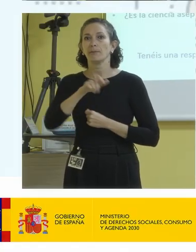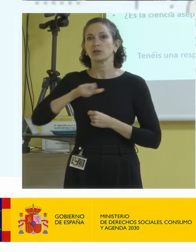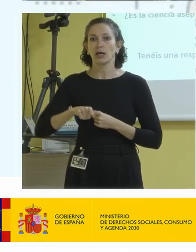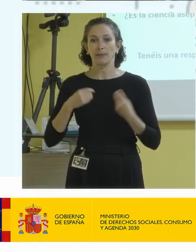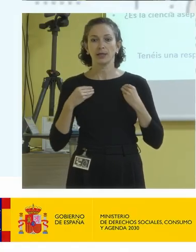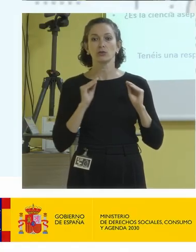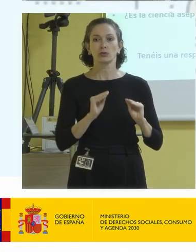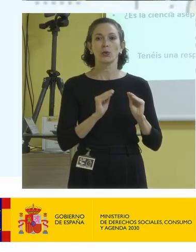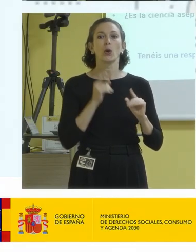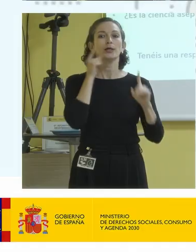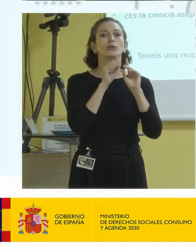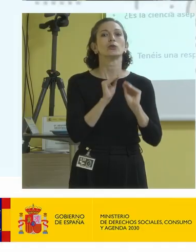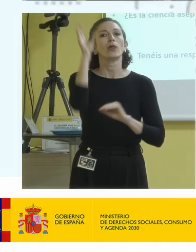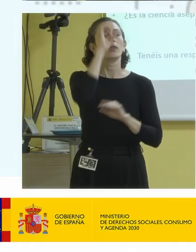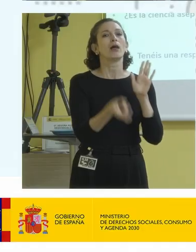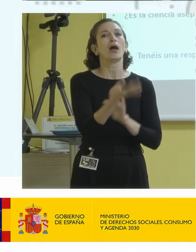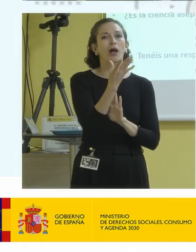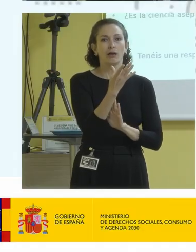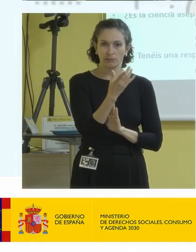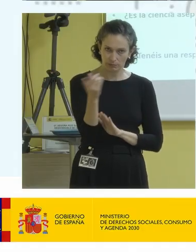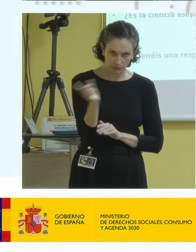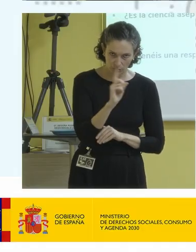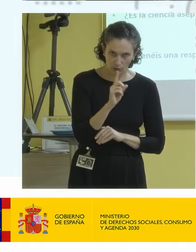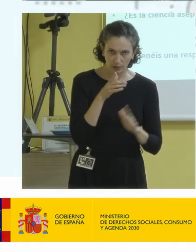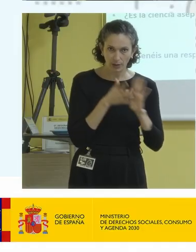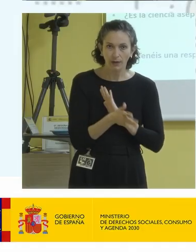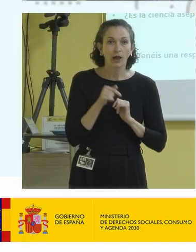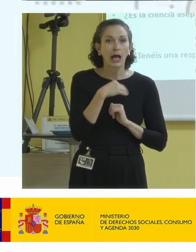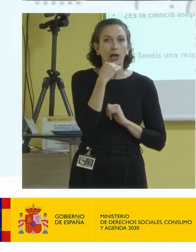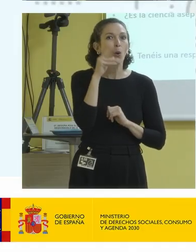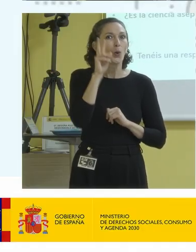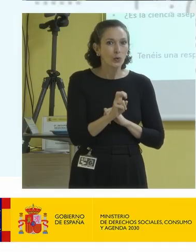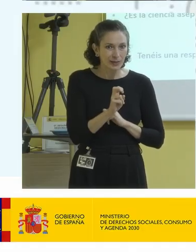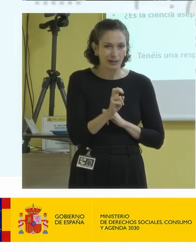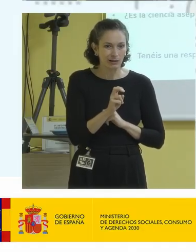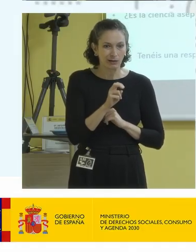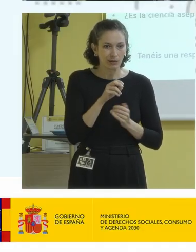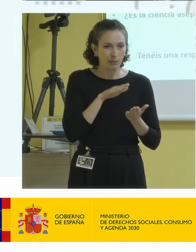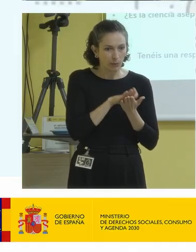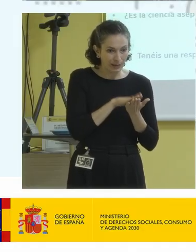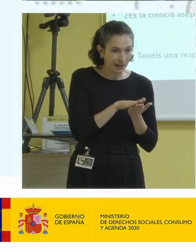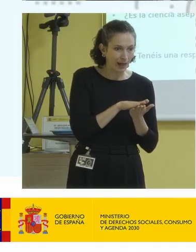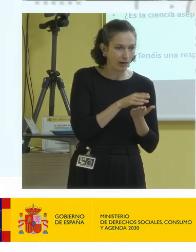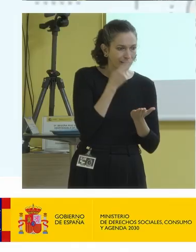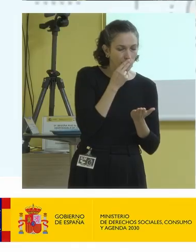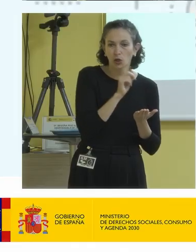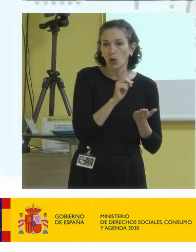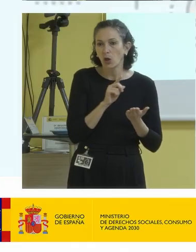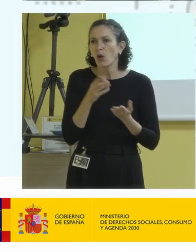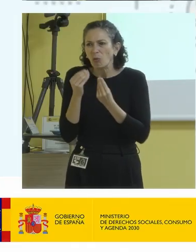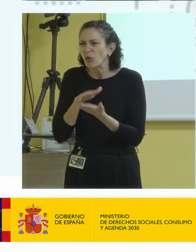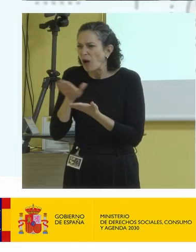personas sea producir ciencia, que es lo que nos pasa a veces en los laboratorios, que a ellos no te interesa publicar algo útil, sino publicar mucho. Esas son cosas que tendríamos que